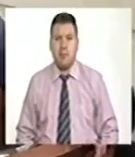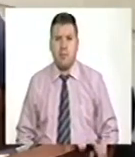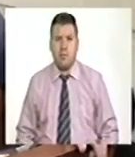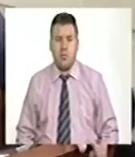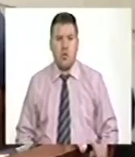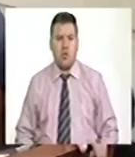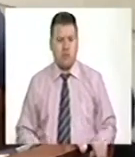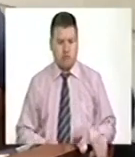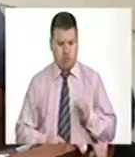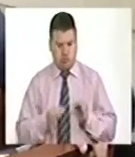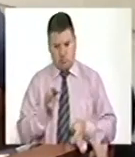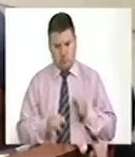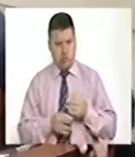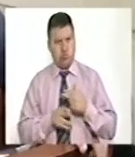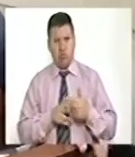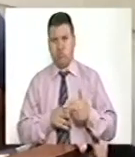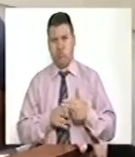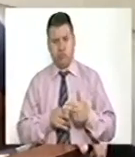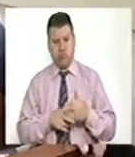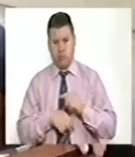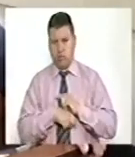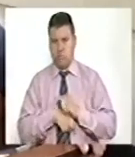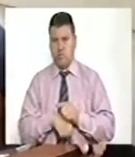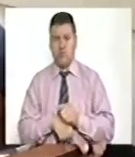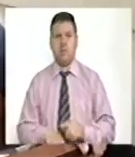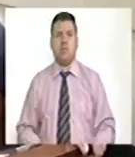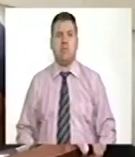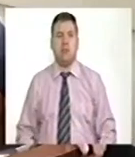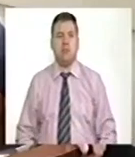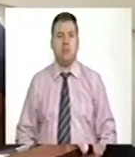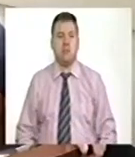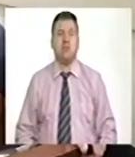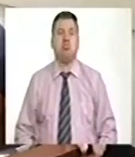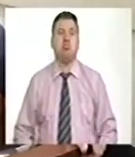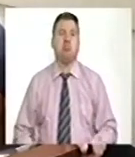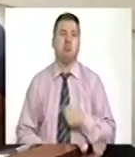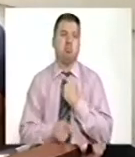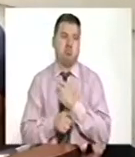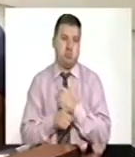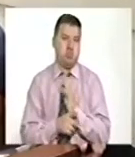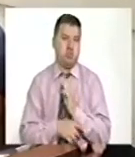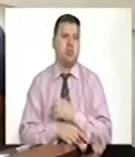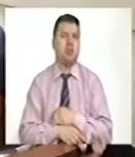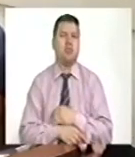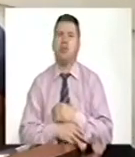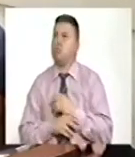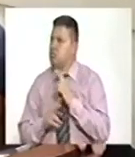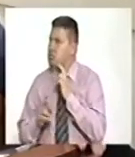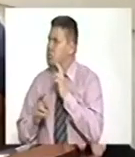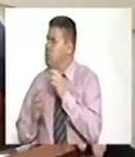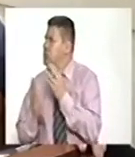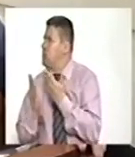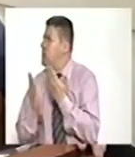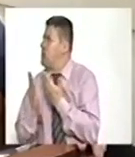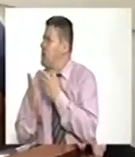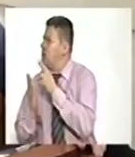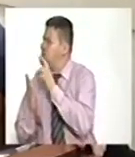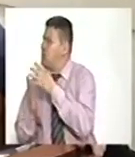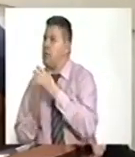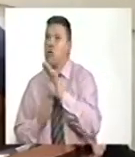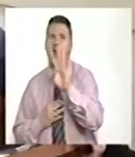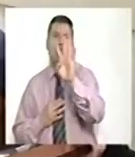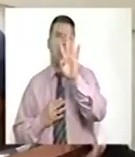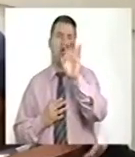una justicia pronta y eficaz. Fue así como recogimos o recopilamos más de